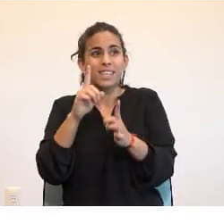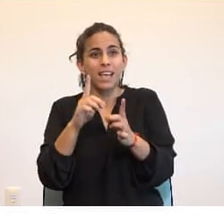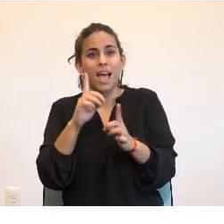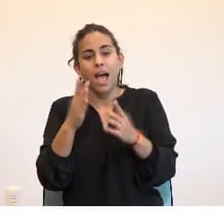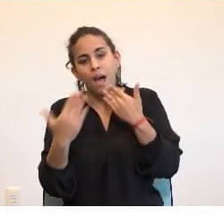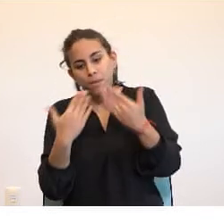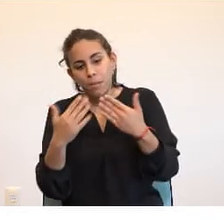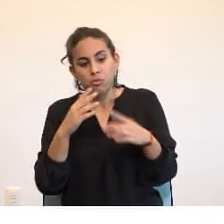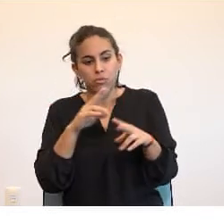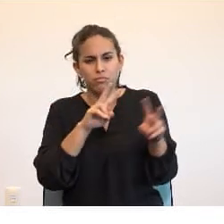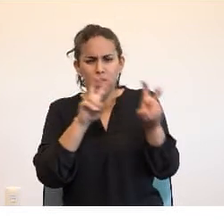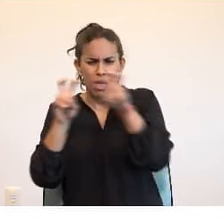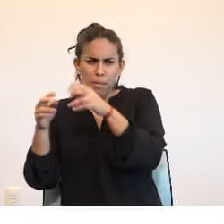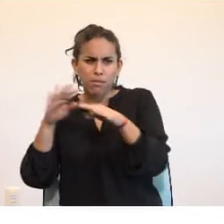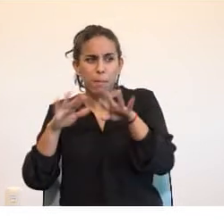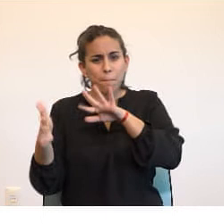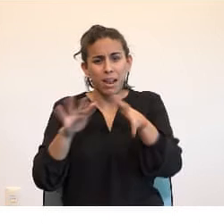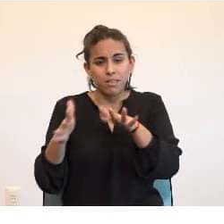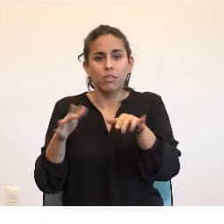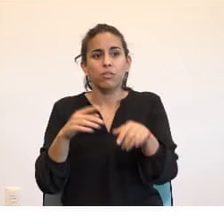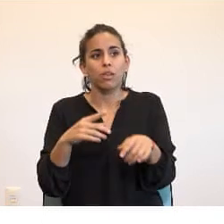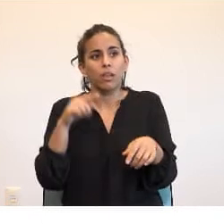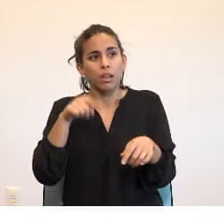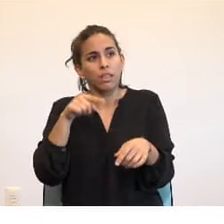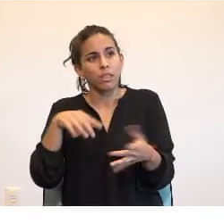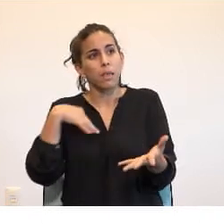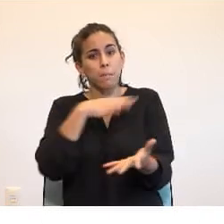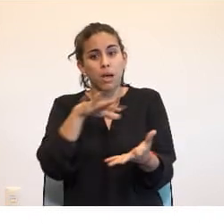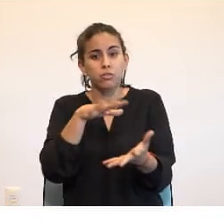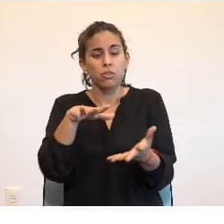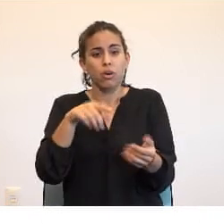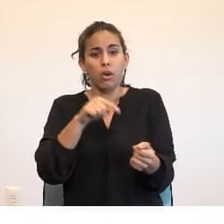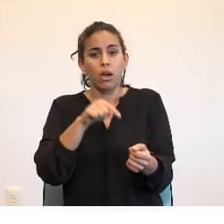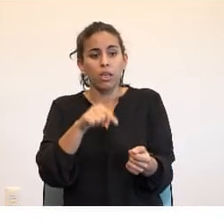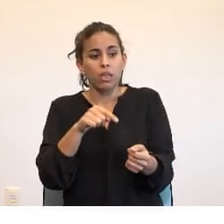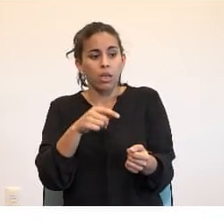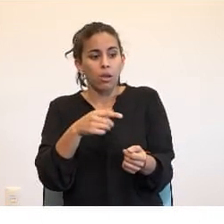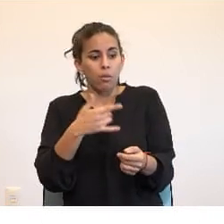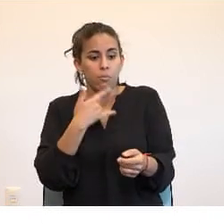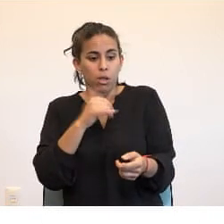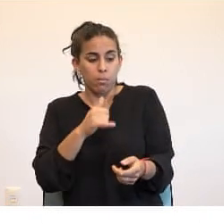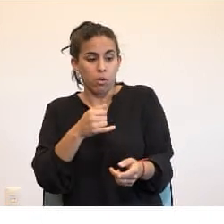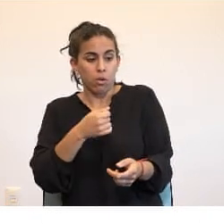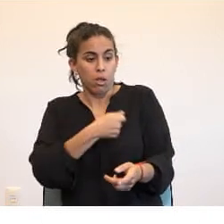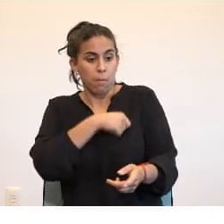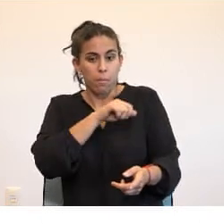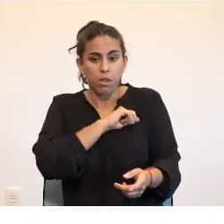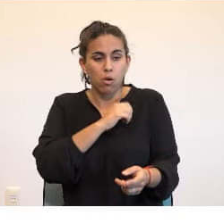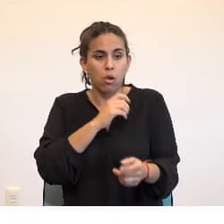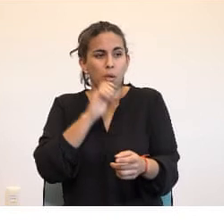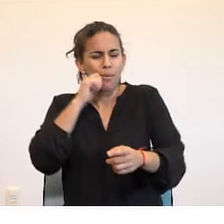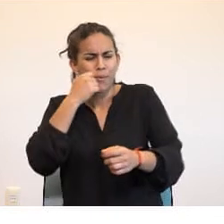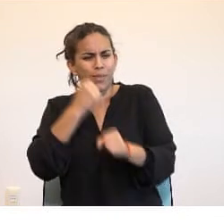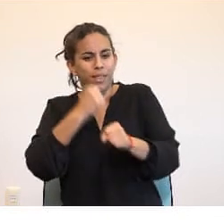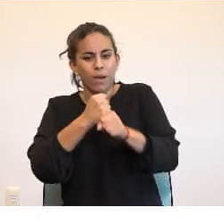mismos temas, resulta que en el espacio en que viven 4 indios es el espacio que vive un español. Me gusta mucho el trabajo del periodista